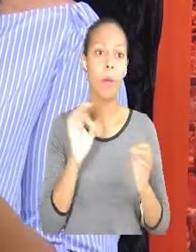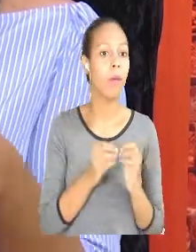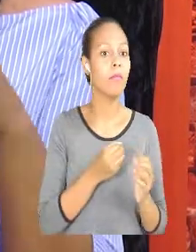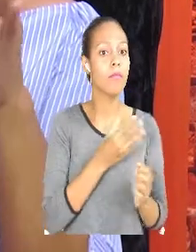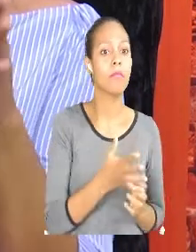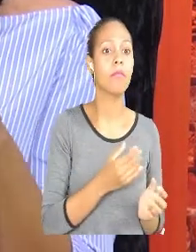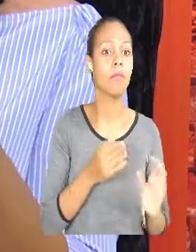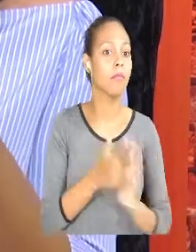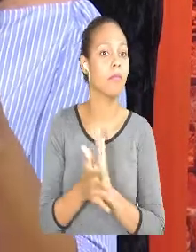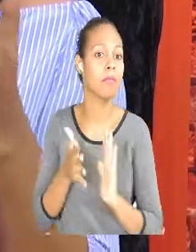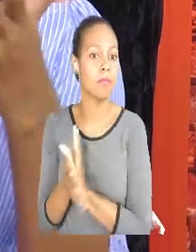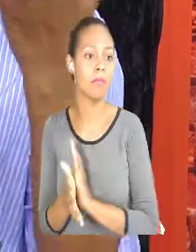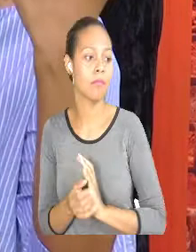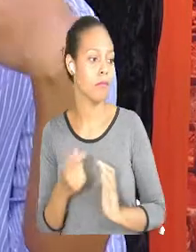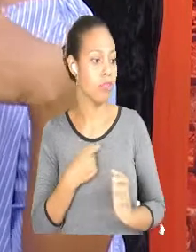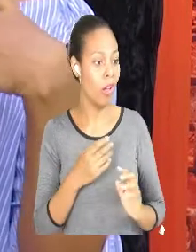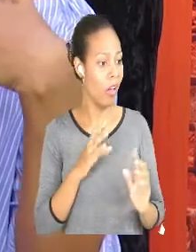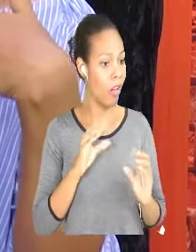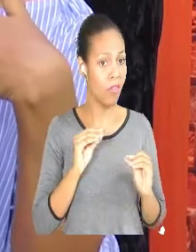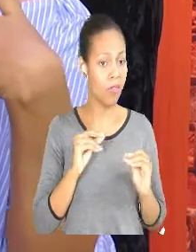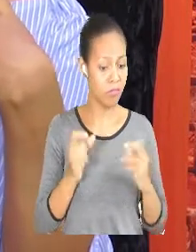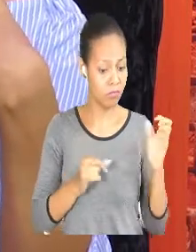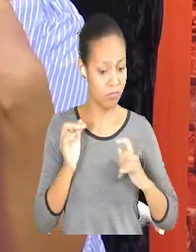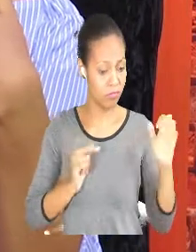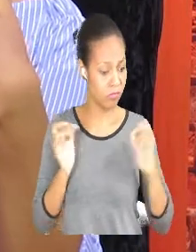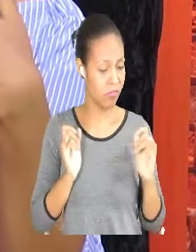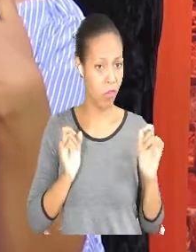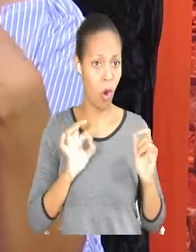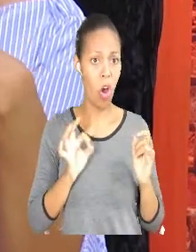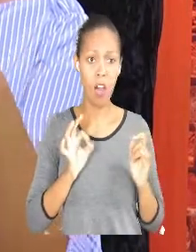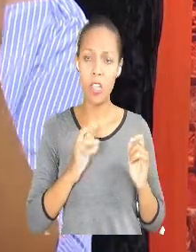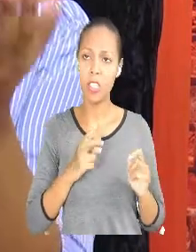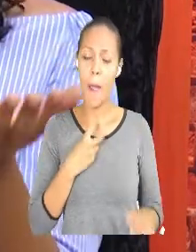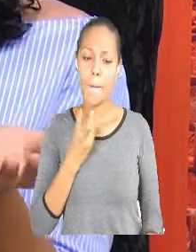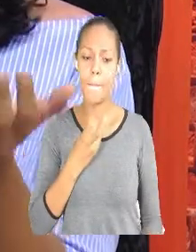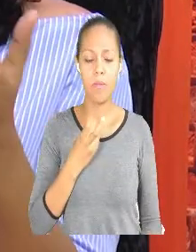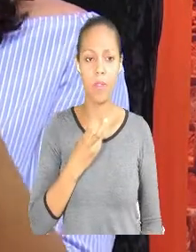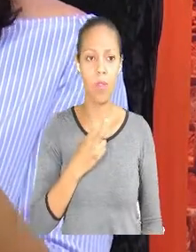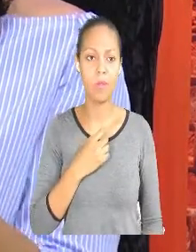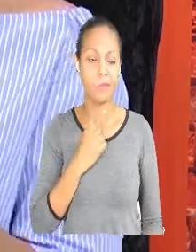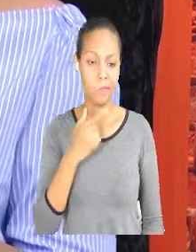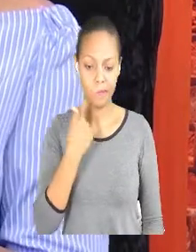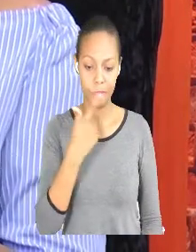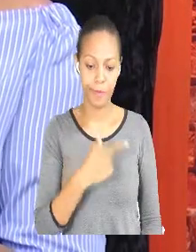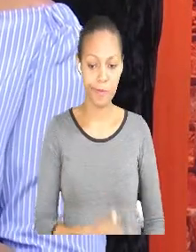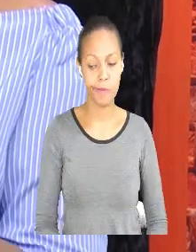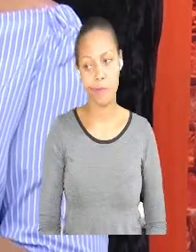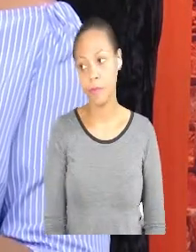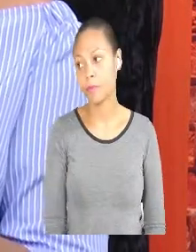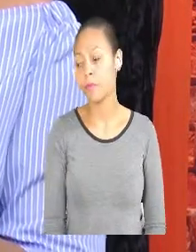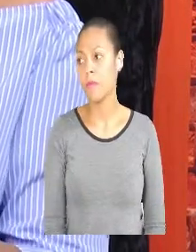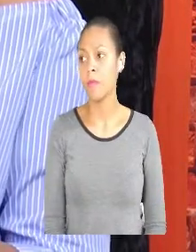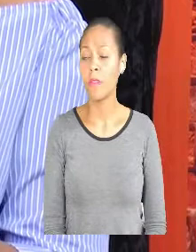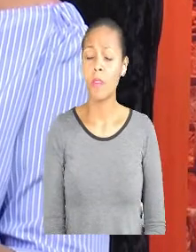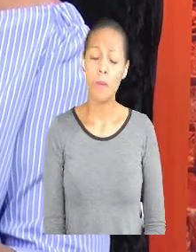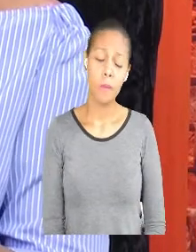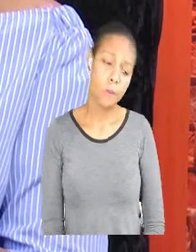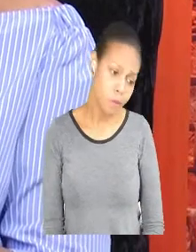Desde que estamos hablando hasta cuando nuestro lenguaje no verbal también puede expresar la molestia o algo que tengamos frente a